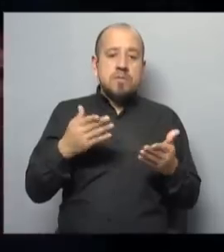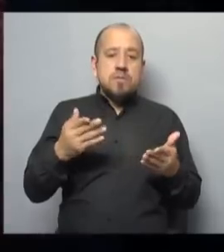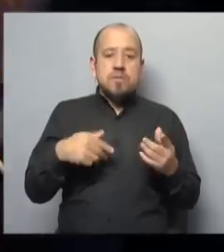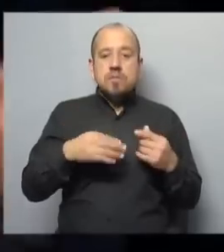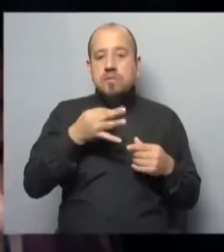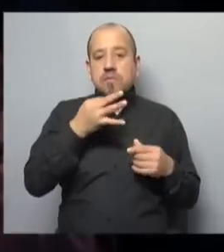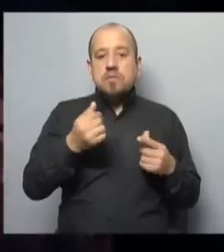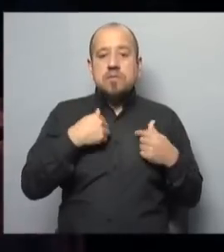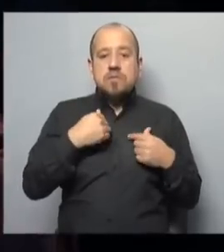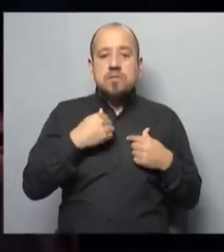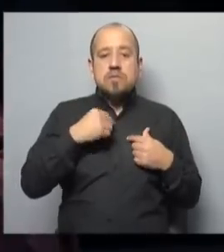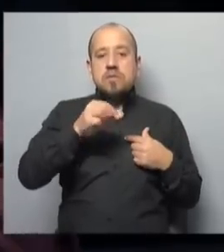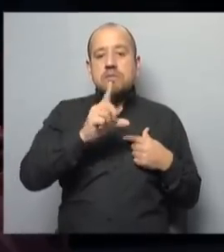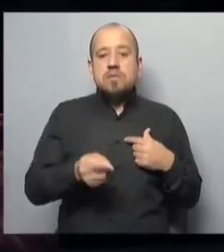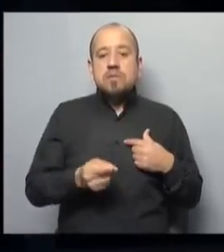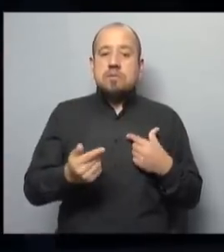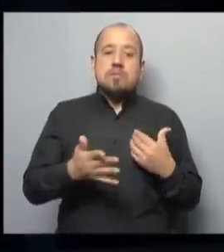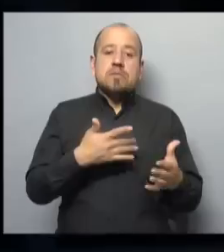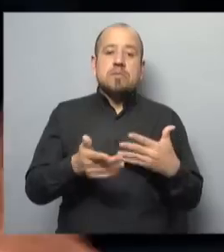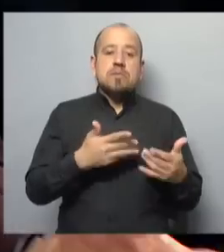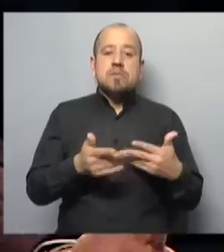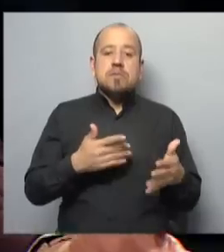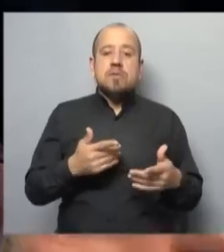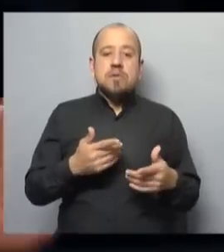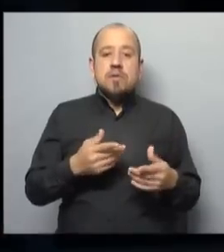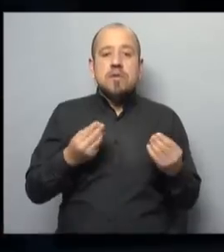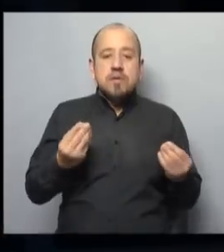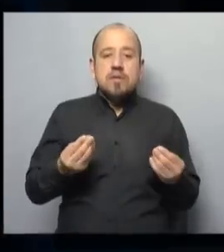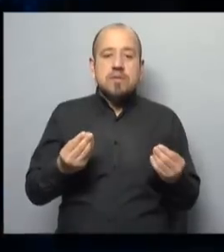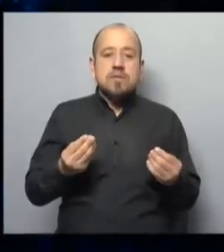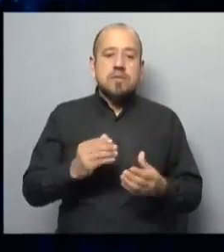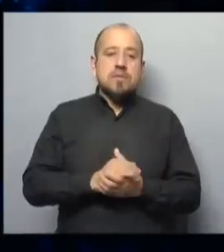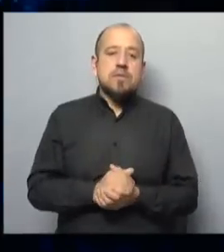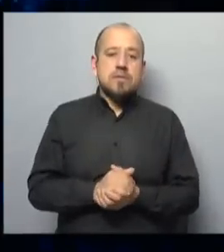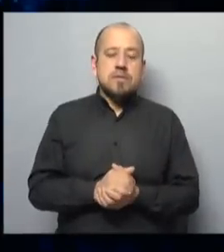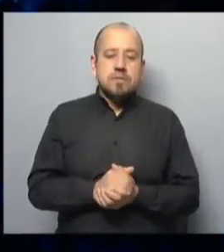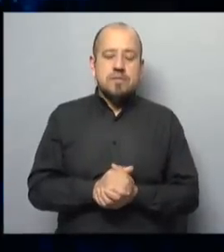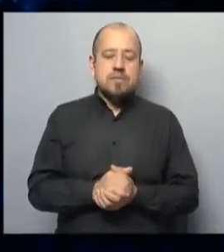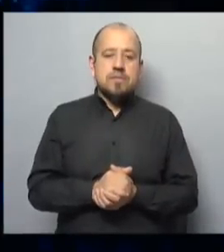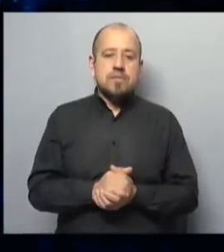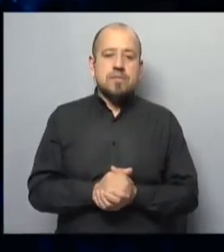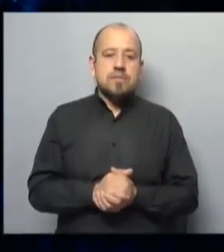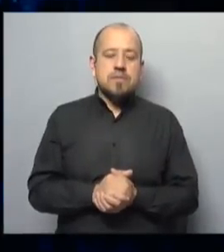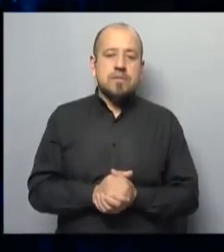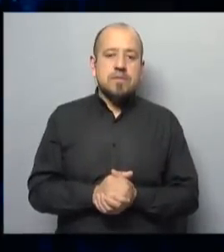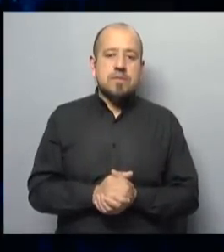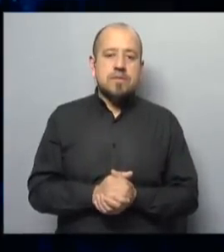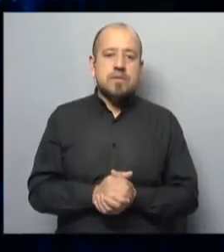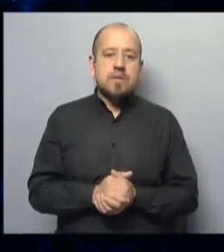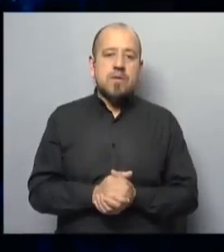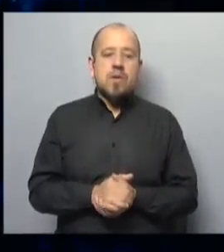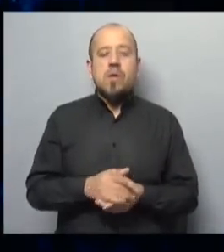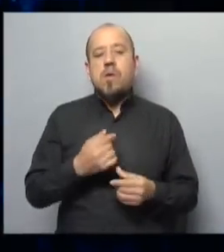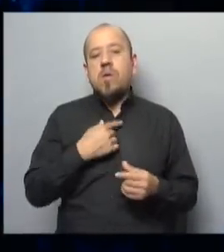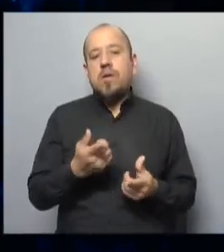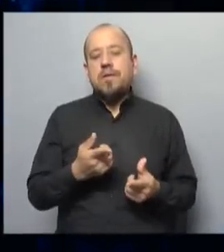a menos americana no me importa importa ver esto yo lo he